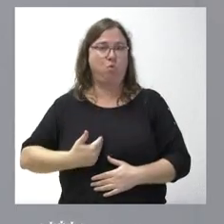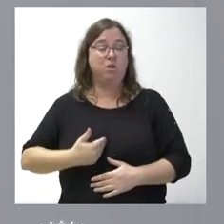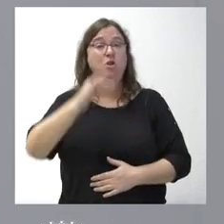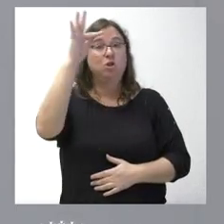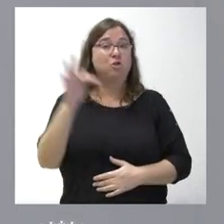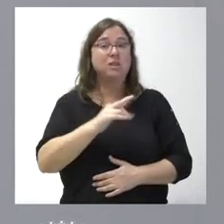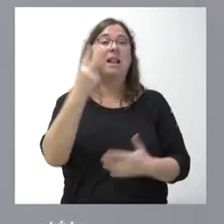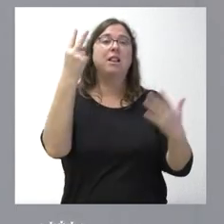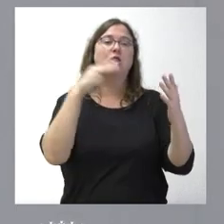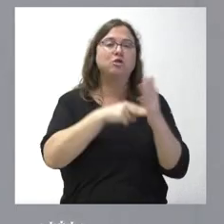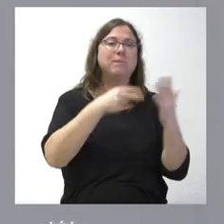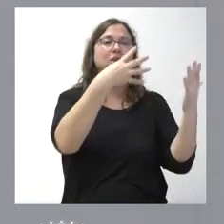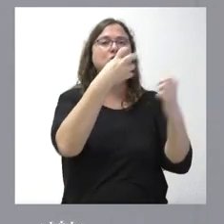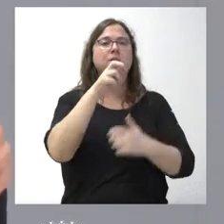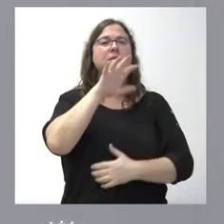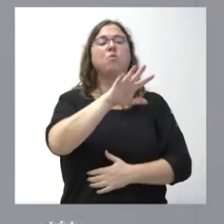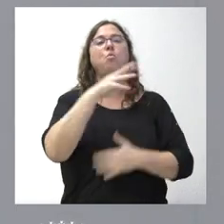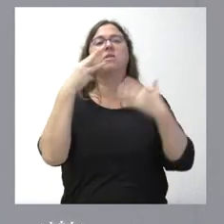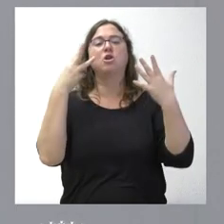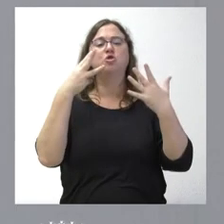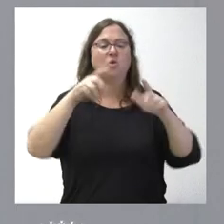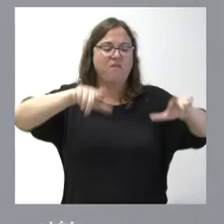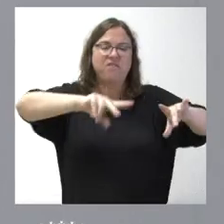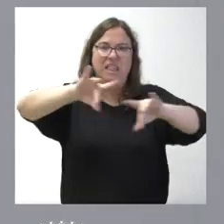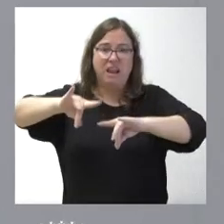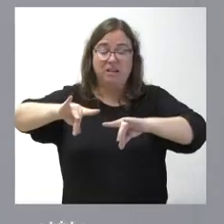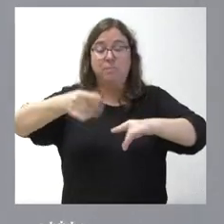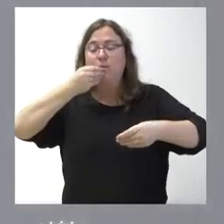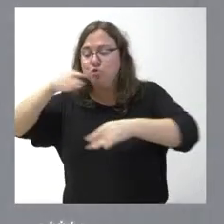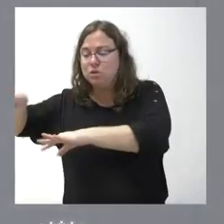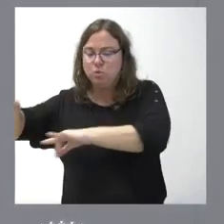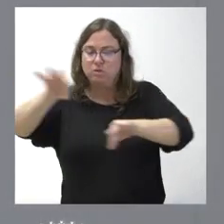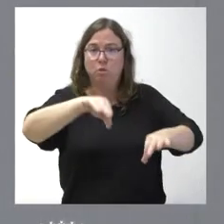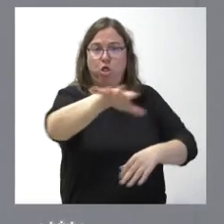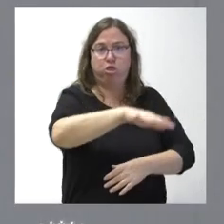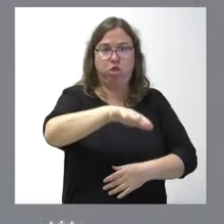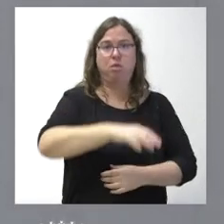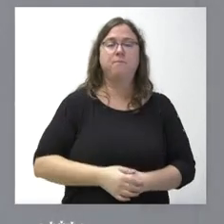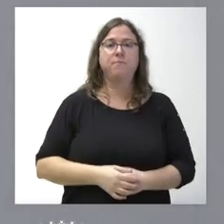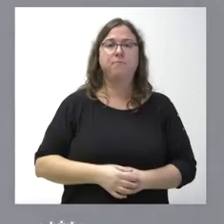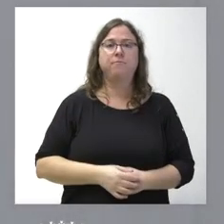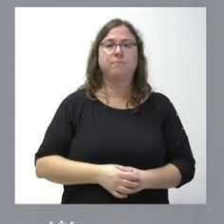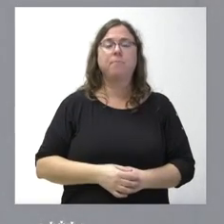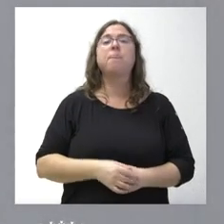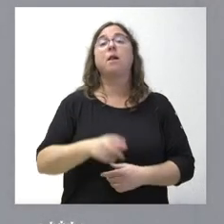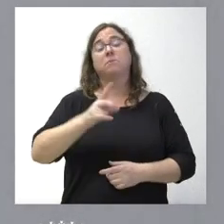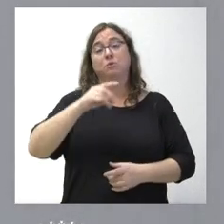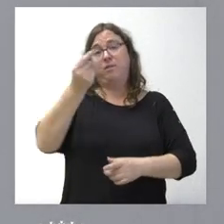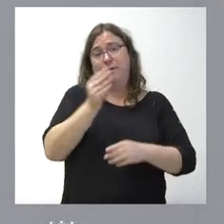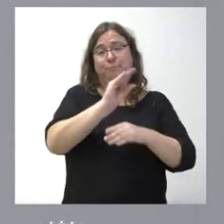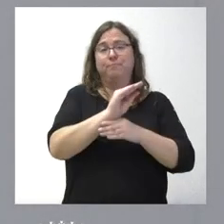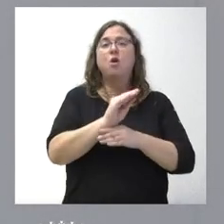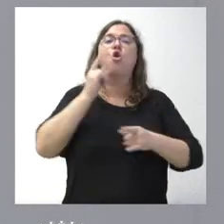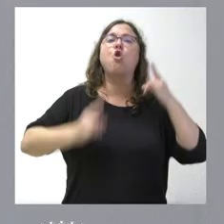2,958 fincas de reemplazo más de 1,6 millones de euros para instalar un robot quirúrgico en el hospital del